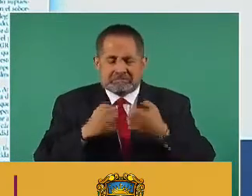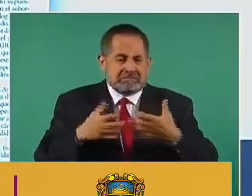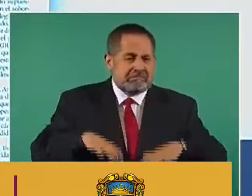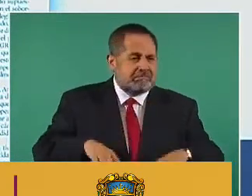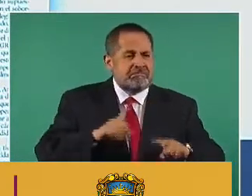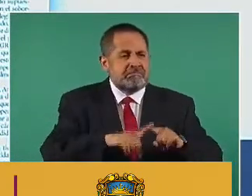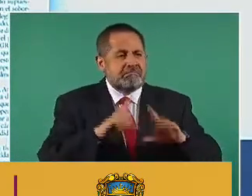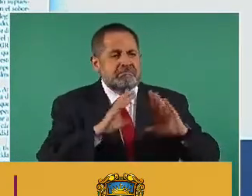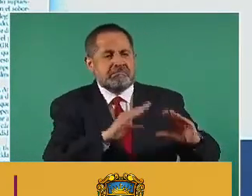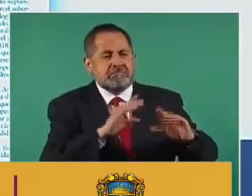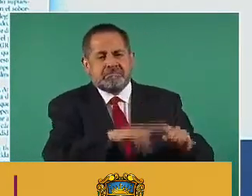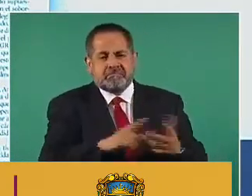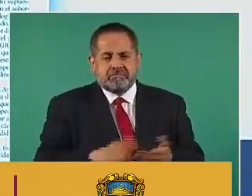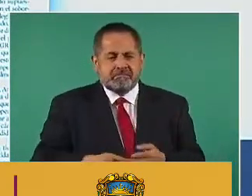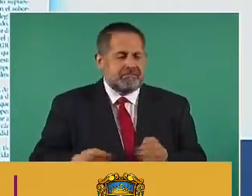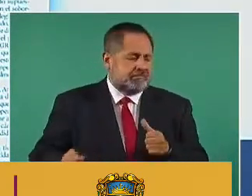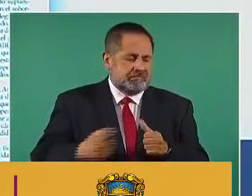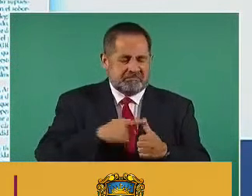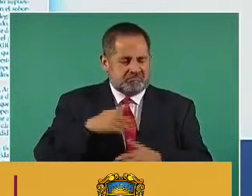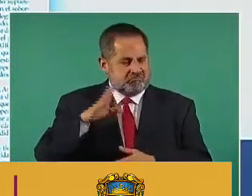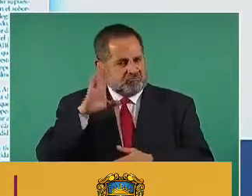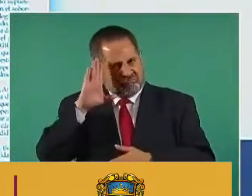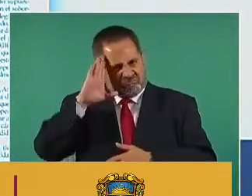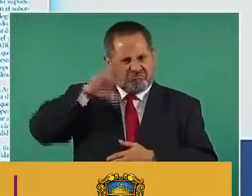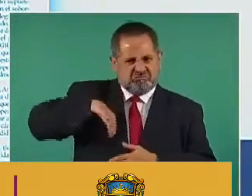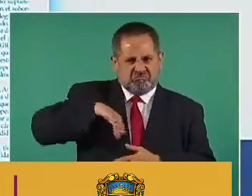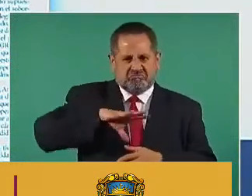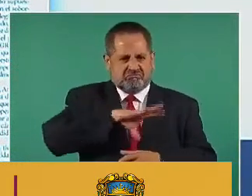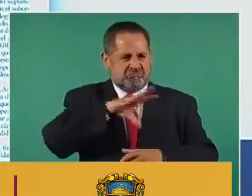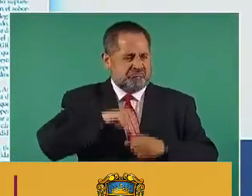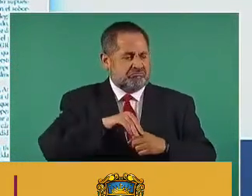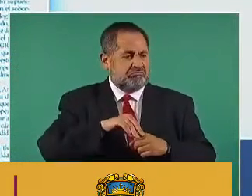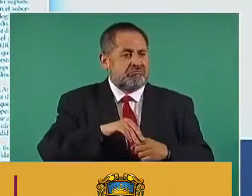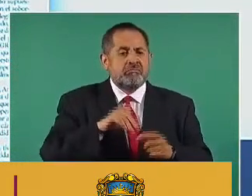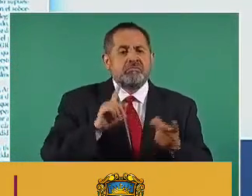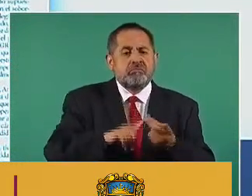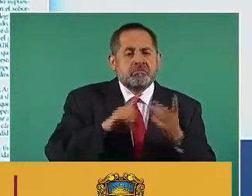¿Quién es el maestro de Anaya?